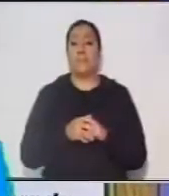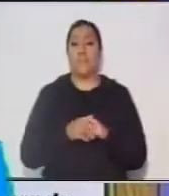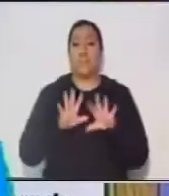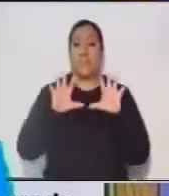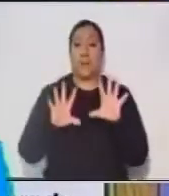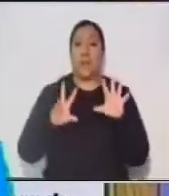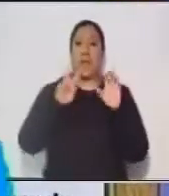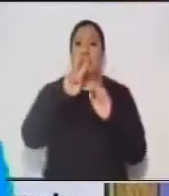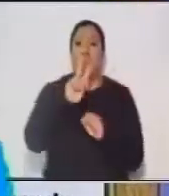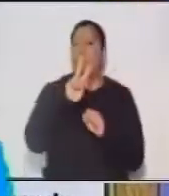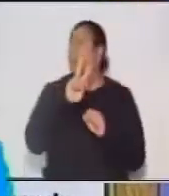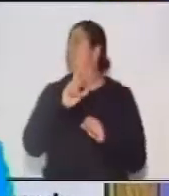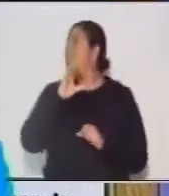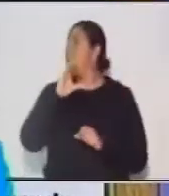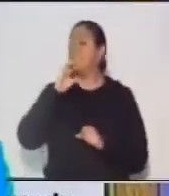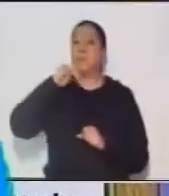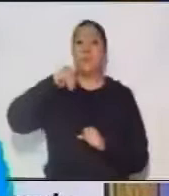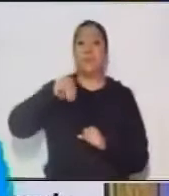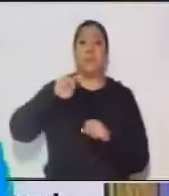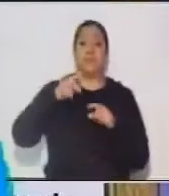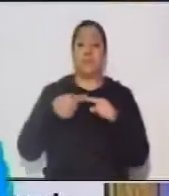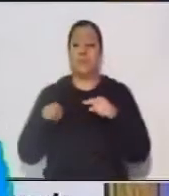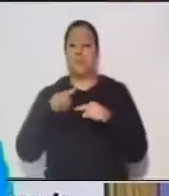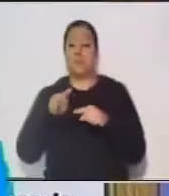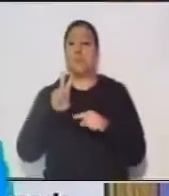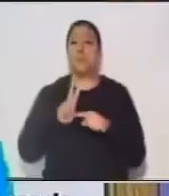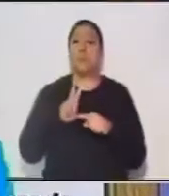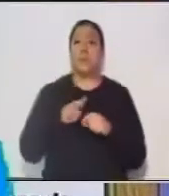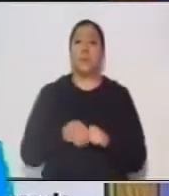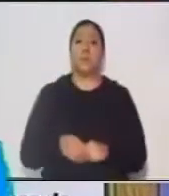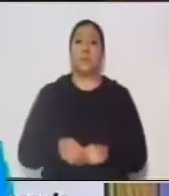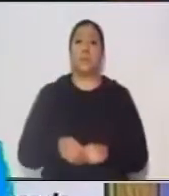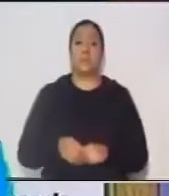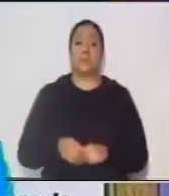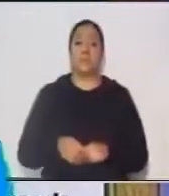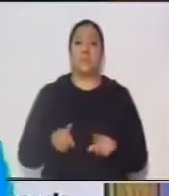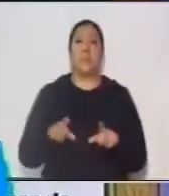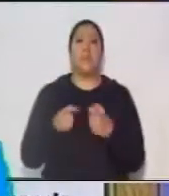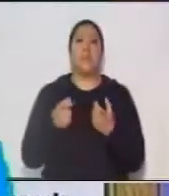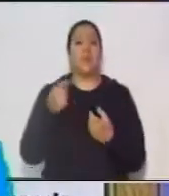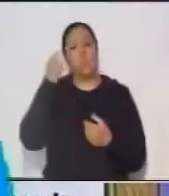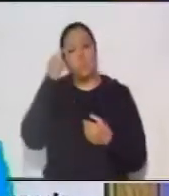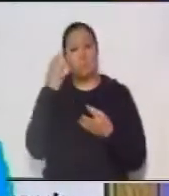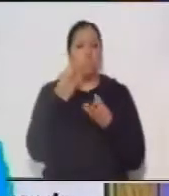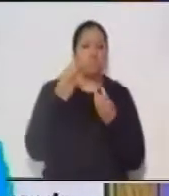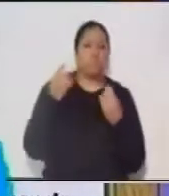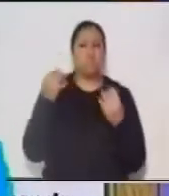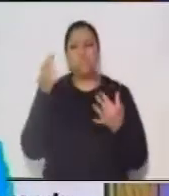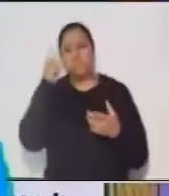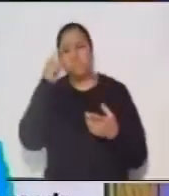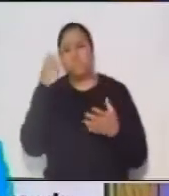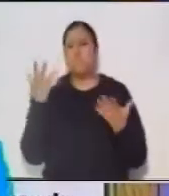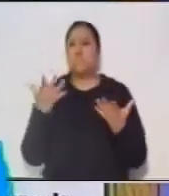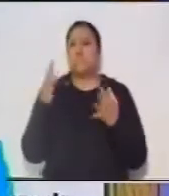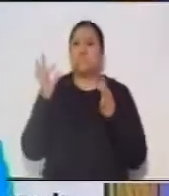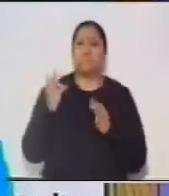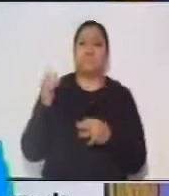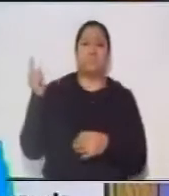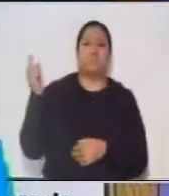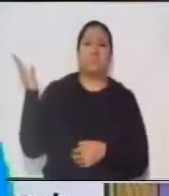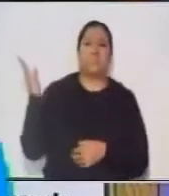12 centímetros cuadrados. Entonces, ¿cómo calculamos el área del paralelogramo? Siempre vamos a